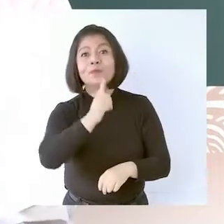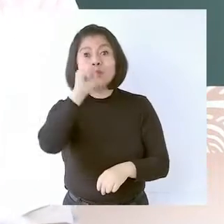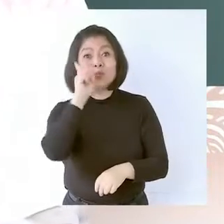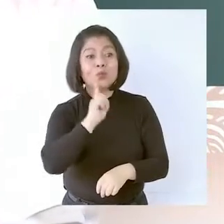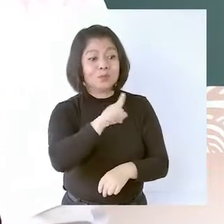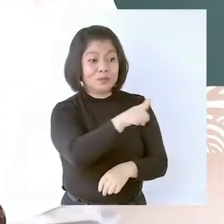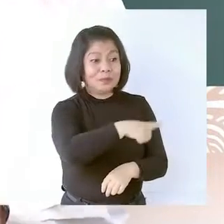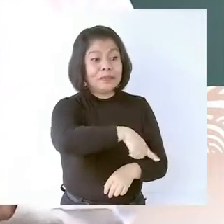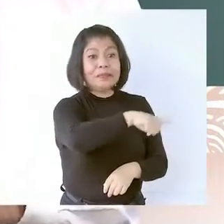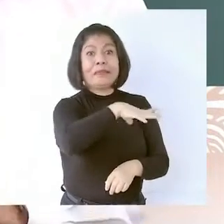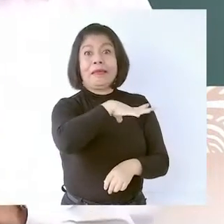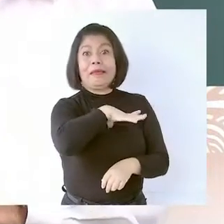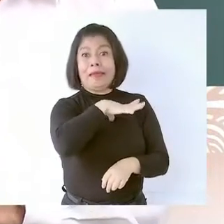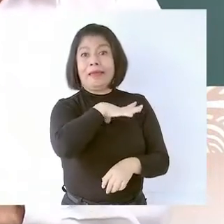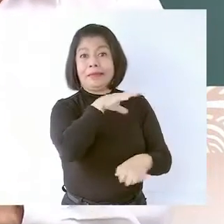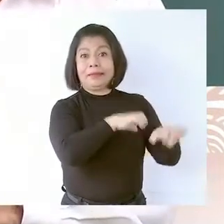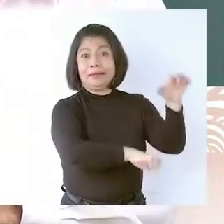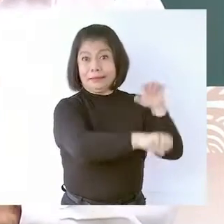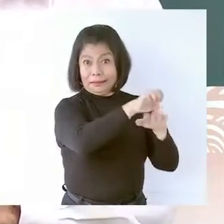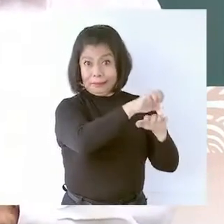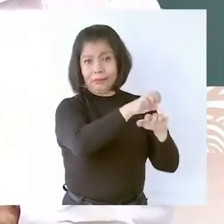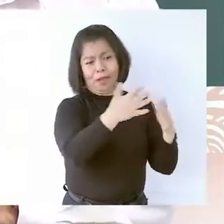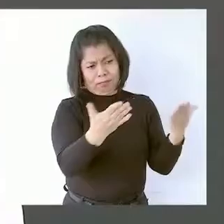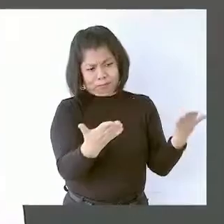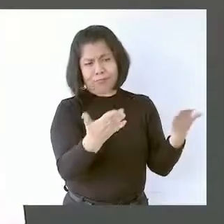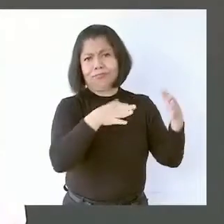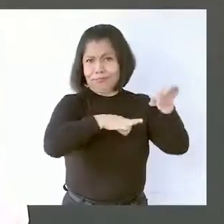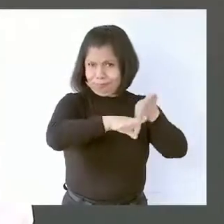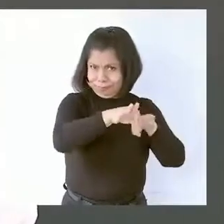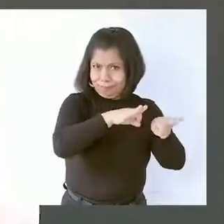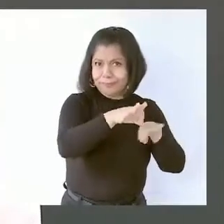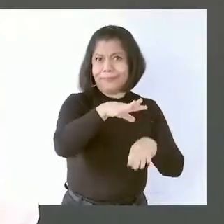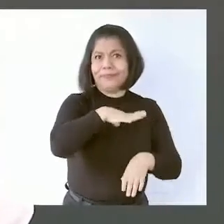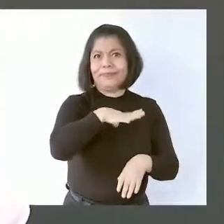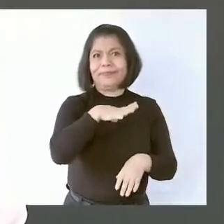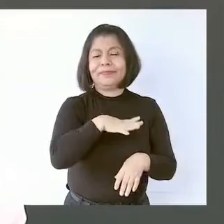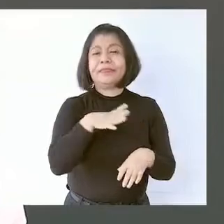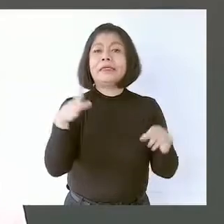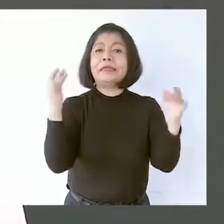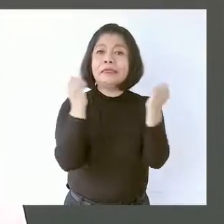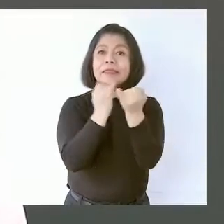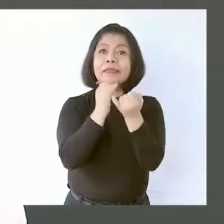tienen actividades productivas trabajan en Chetumal,